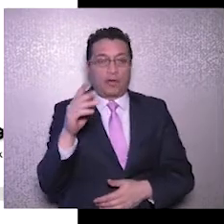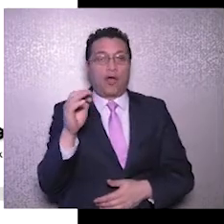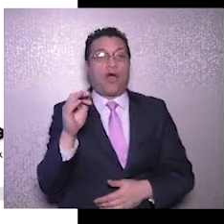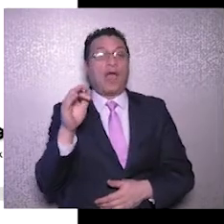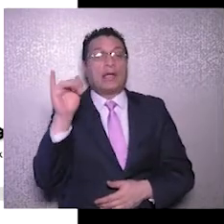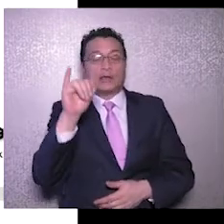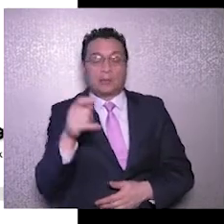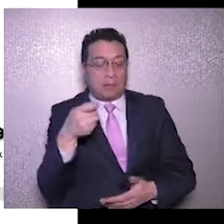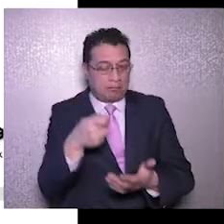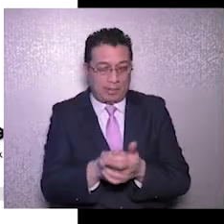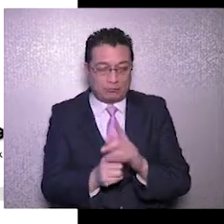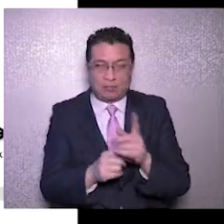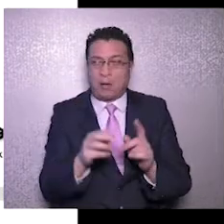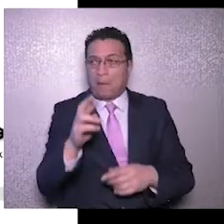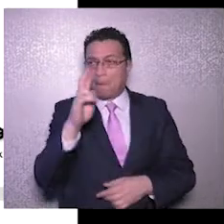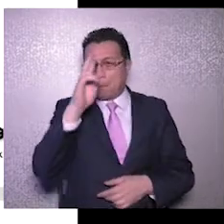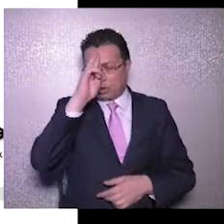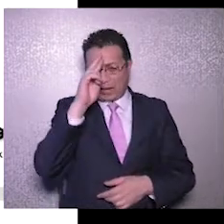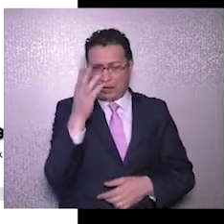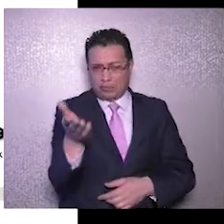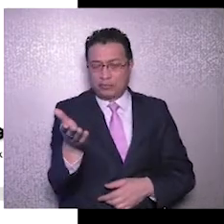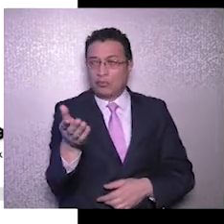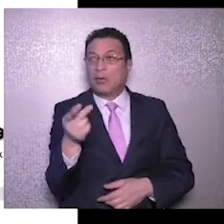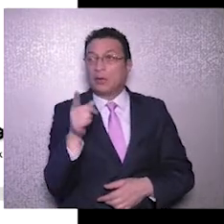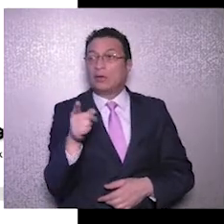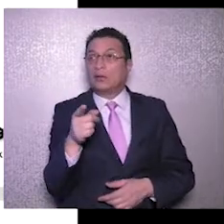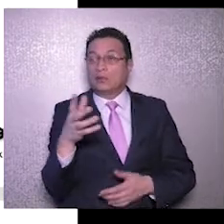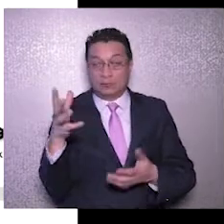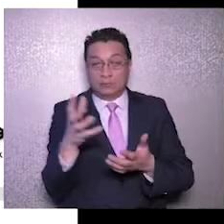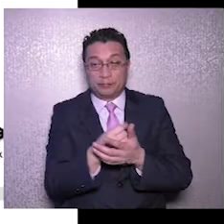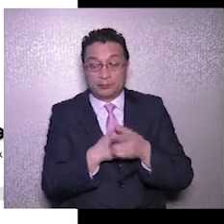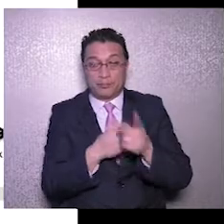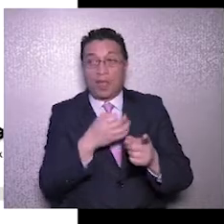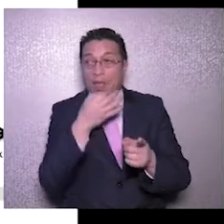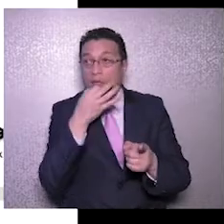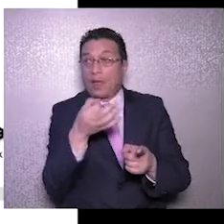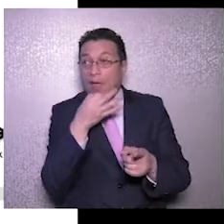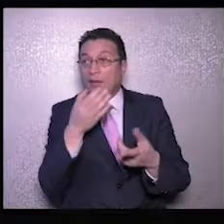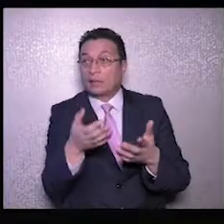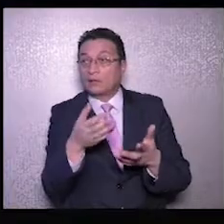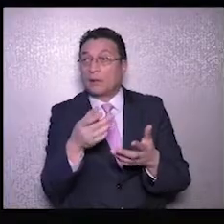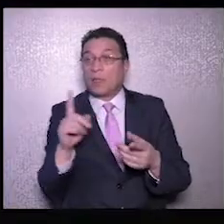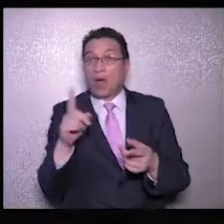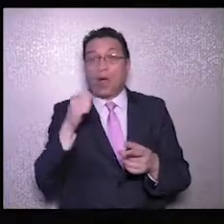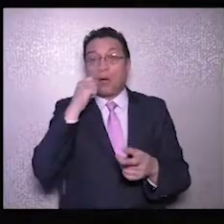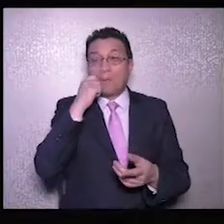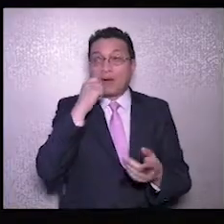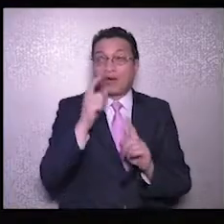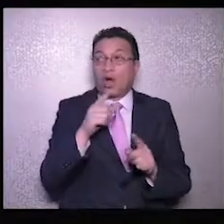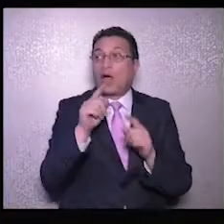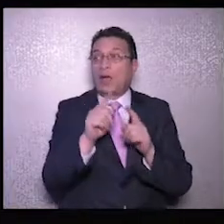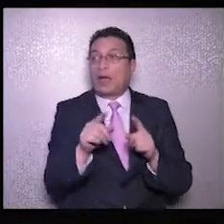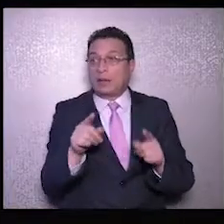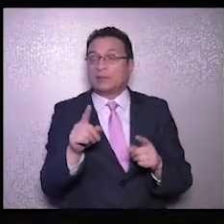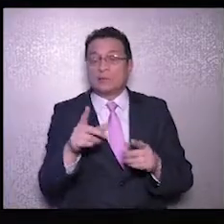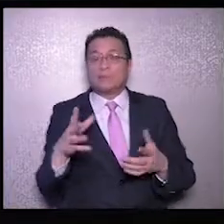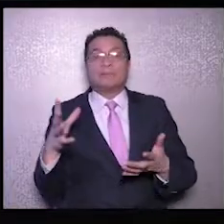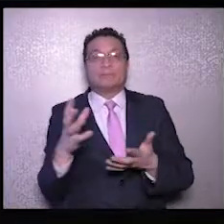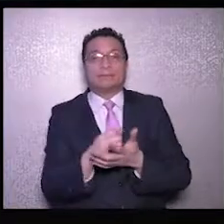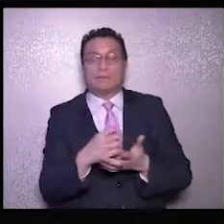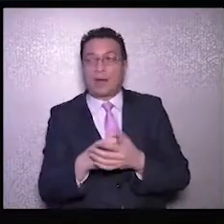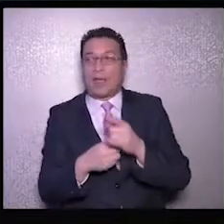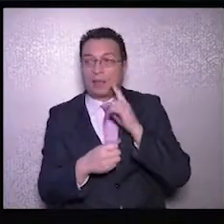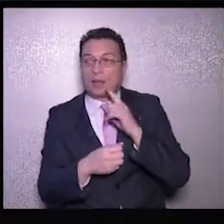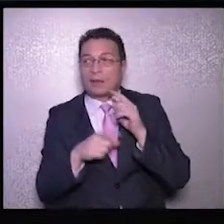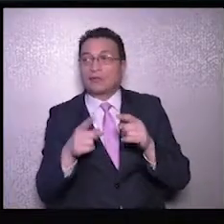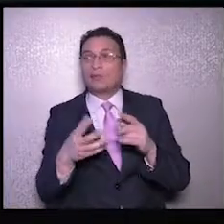bono. Es muy raro lo que hay ahí. Y eso es lo que obtiene el TAC, la resonancia magnética. No es un humano, eso es lo que obtiene. Que